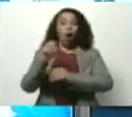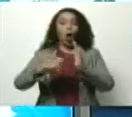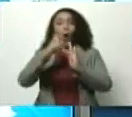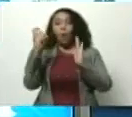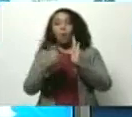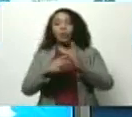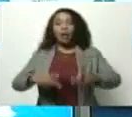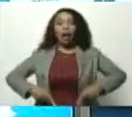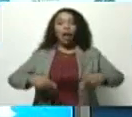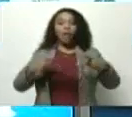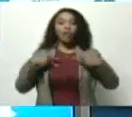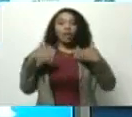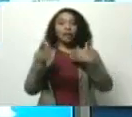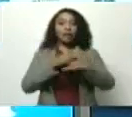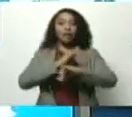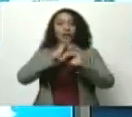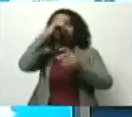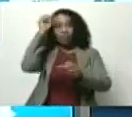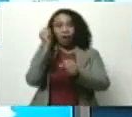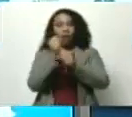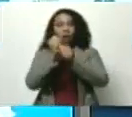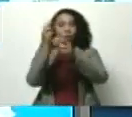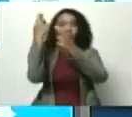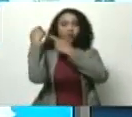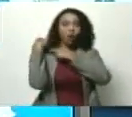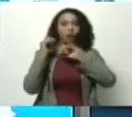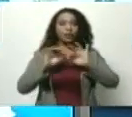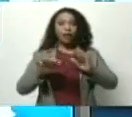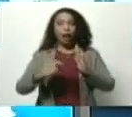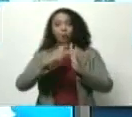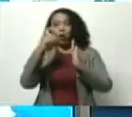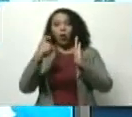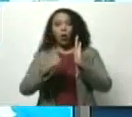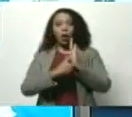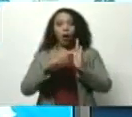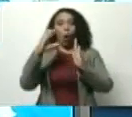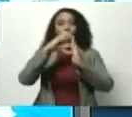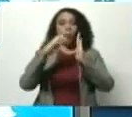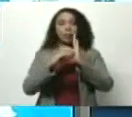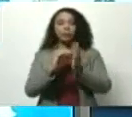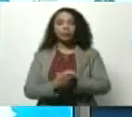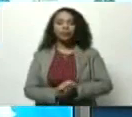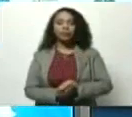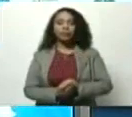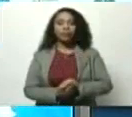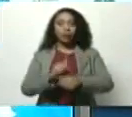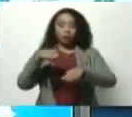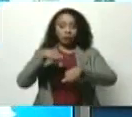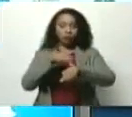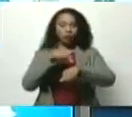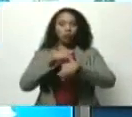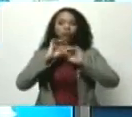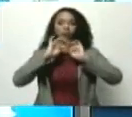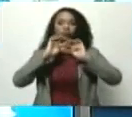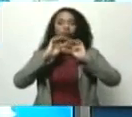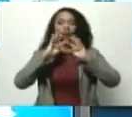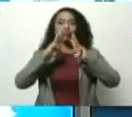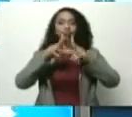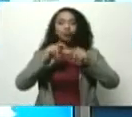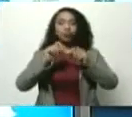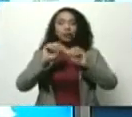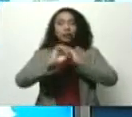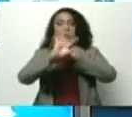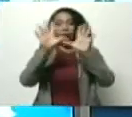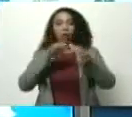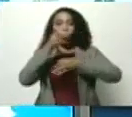fructífera como es el cierre de su gestión a cargo de la secretaria general de la opep a esta hora vamos a escuchar declaraciones del secretario general de la